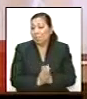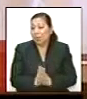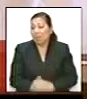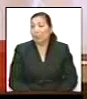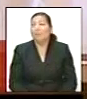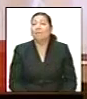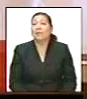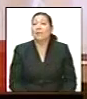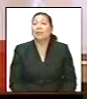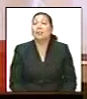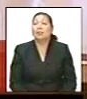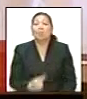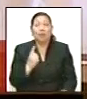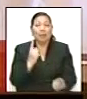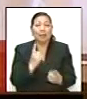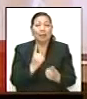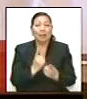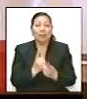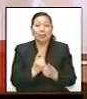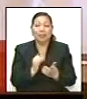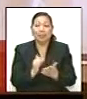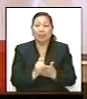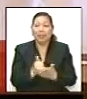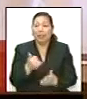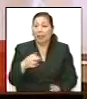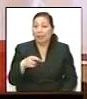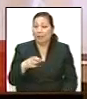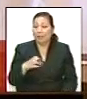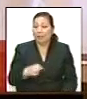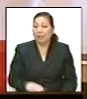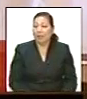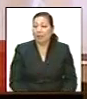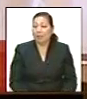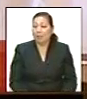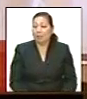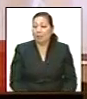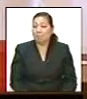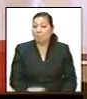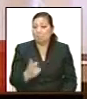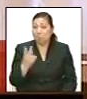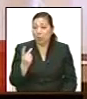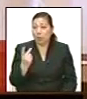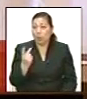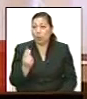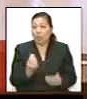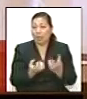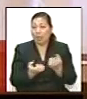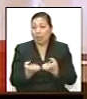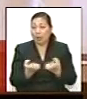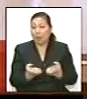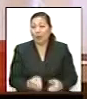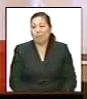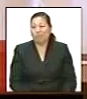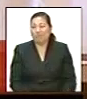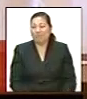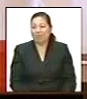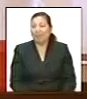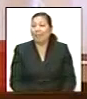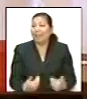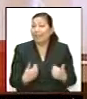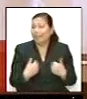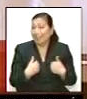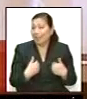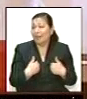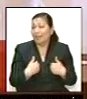El objetivo o los objetivos de APEC, que son 21 economías miembros, es el de obtener